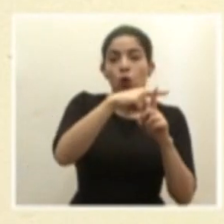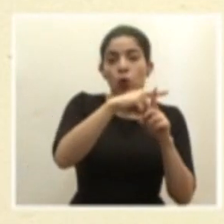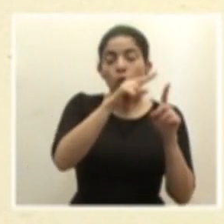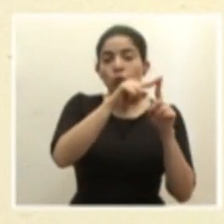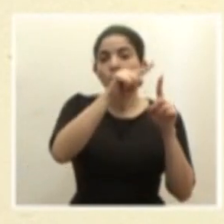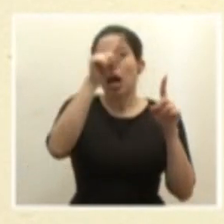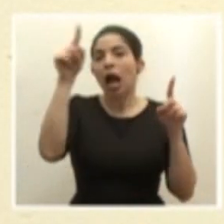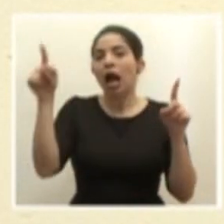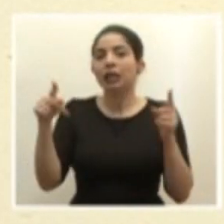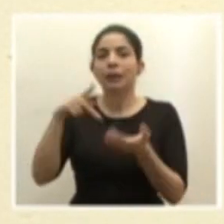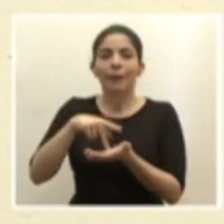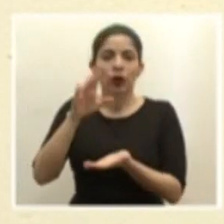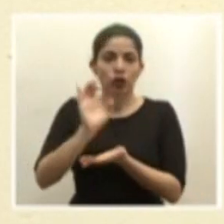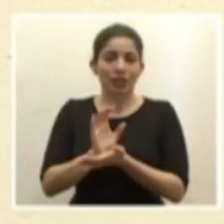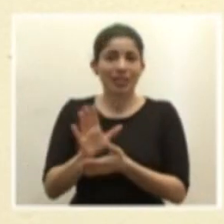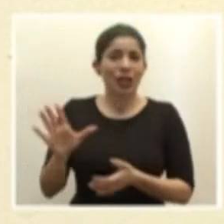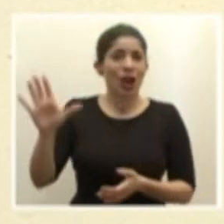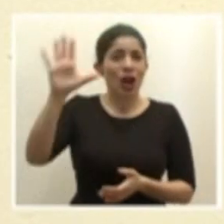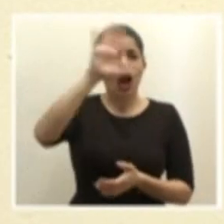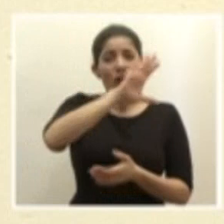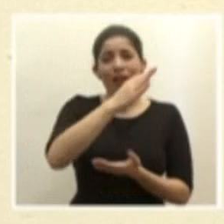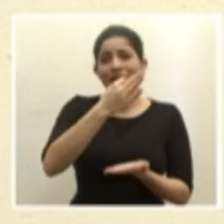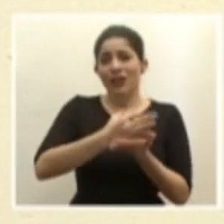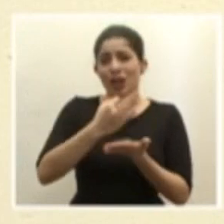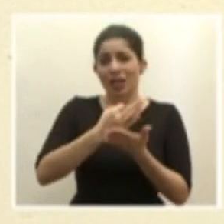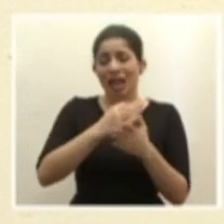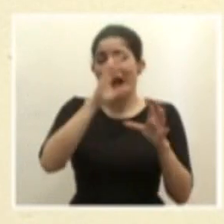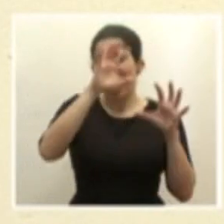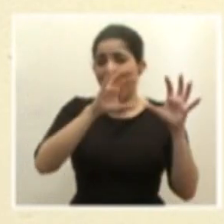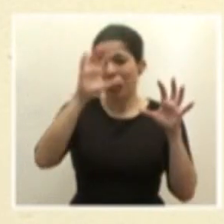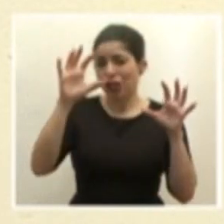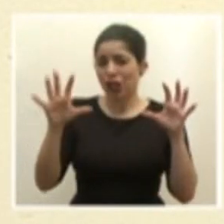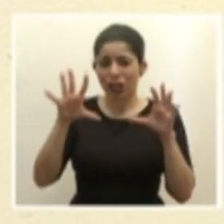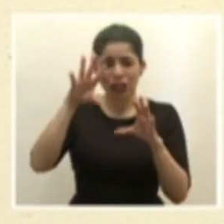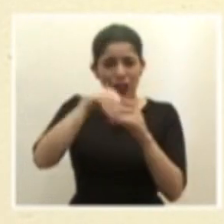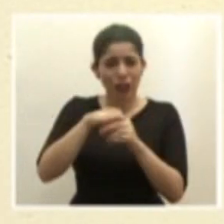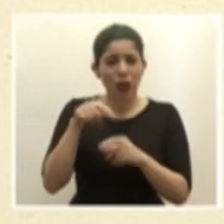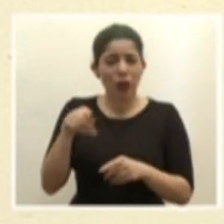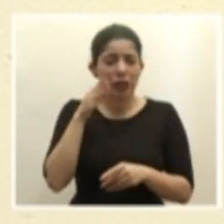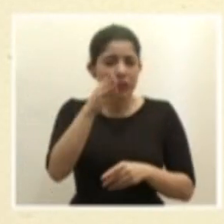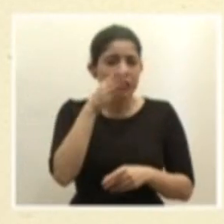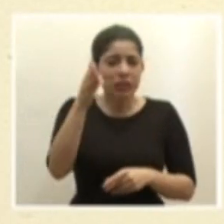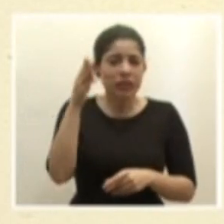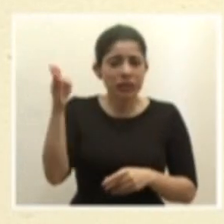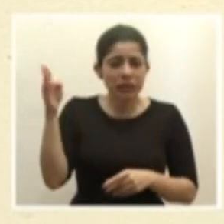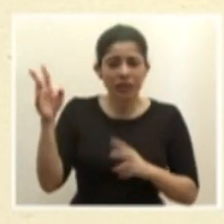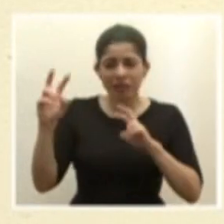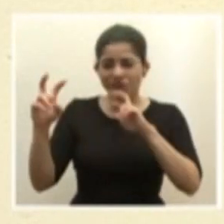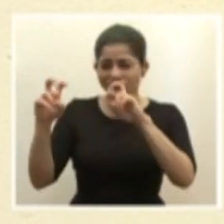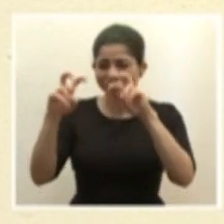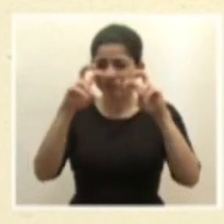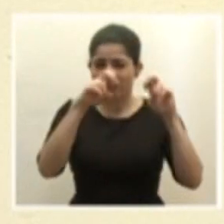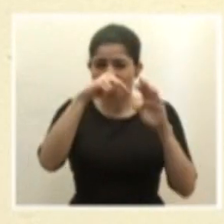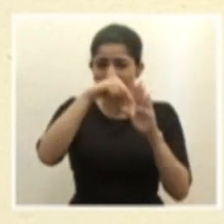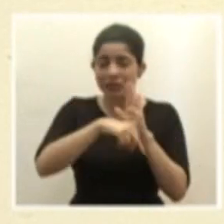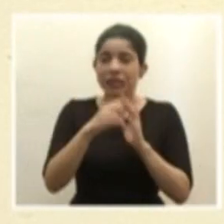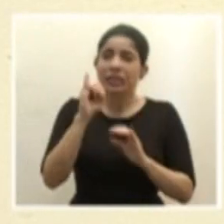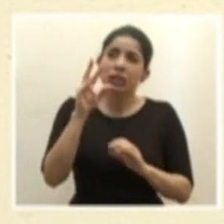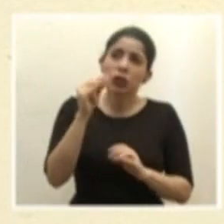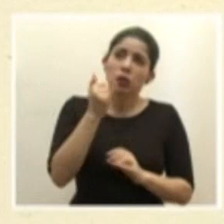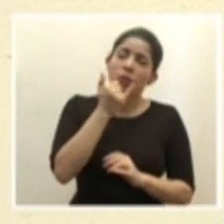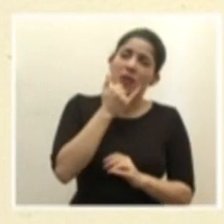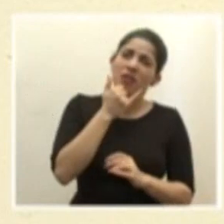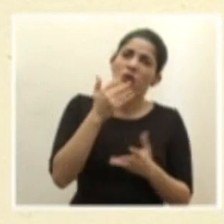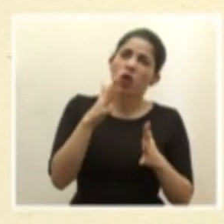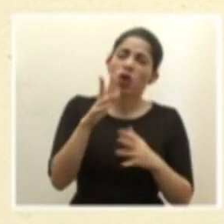hasta Pocosí, que todo esto es fronterizo y todos los cantones que están en medio. Se hicieron todas estas revisiones, si mal no recuerdo el dato,